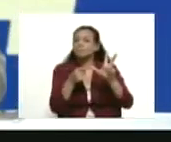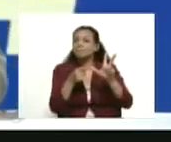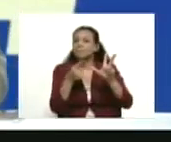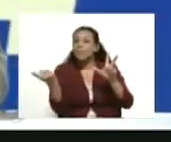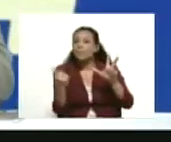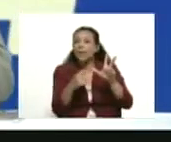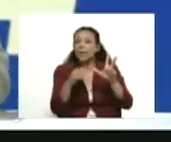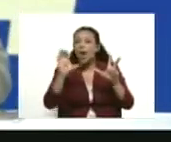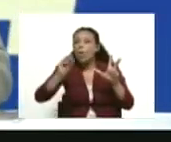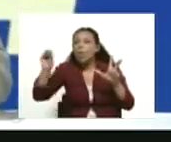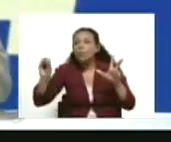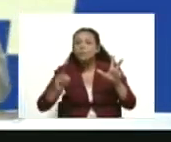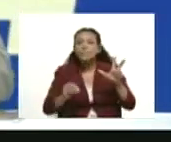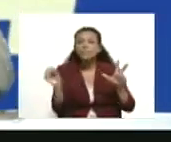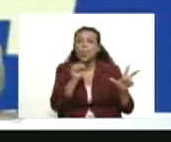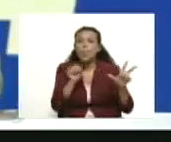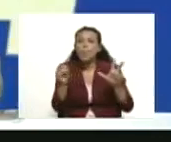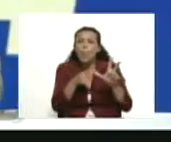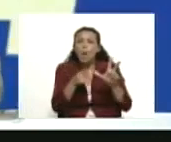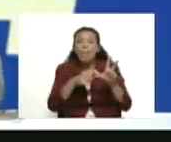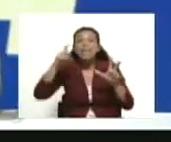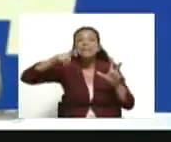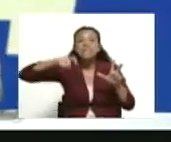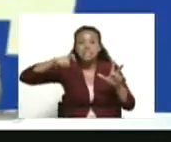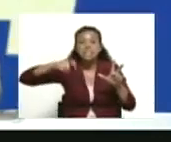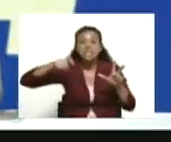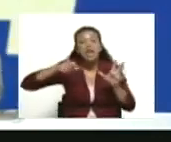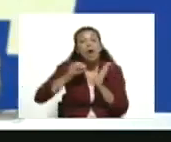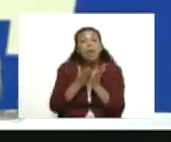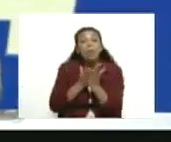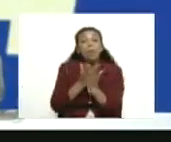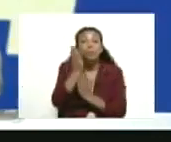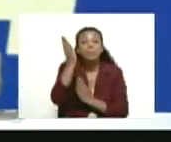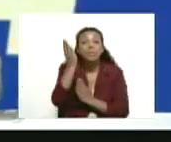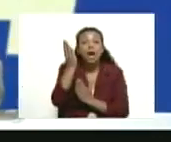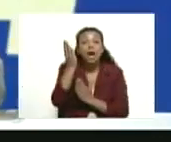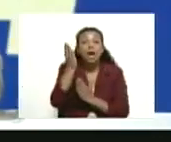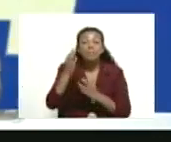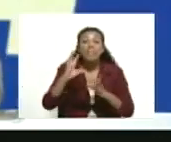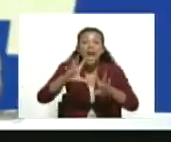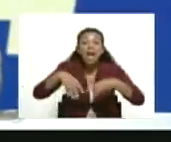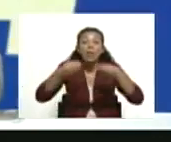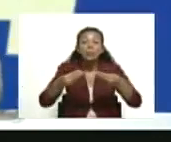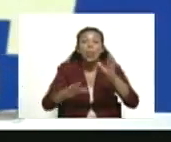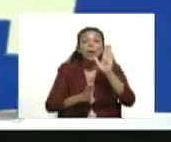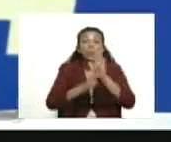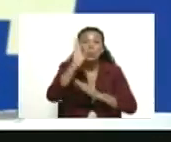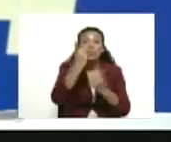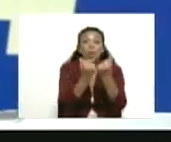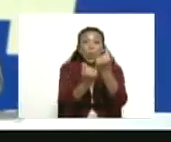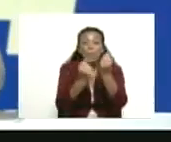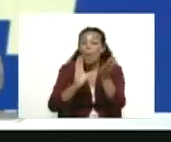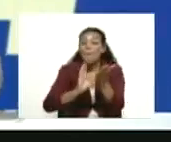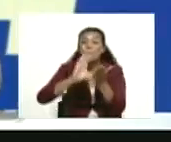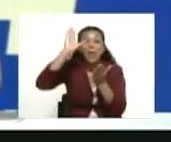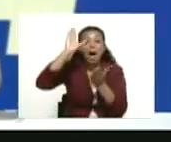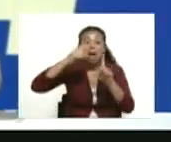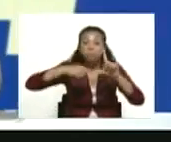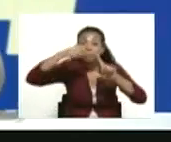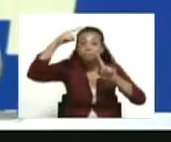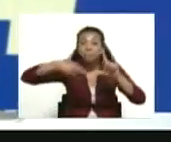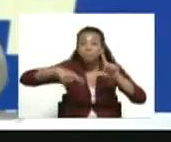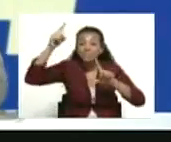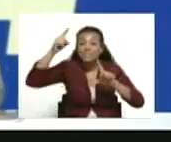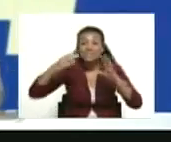primer consenso que nos mueve a todos es la necesidad de continuar la senda de la recuperación y el crecimiento económico y la